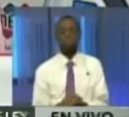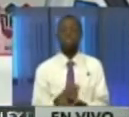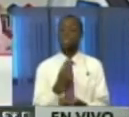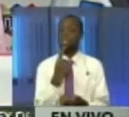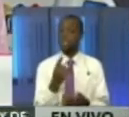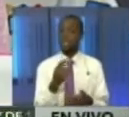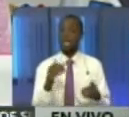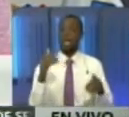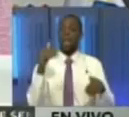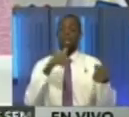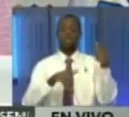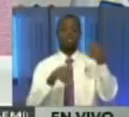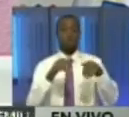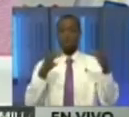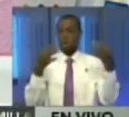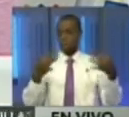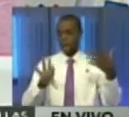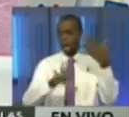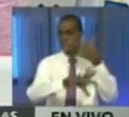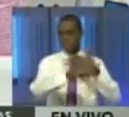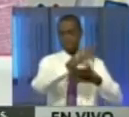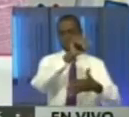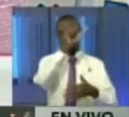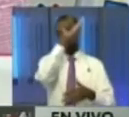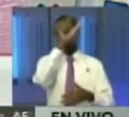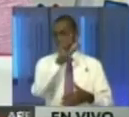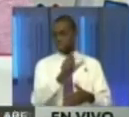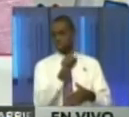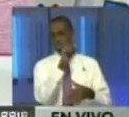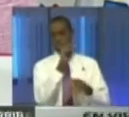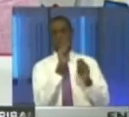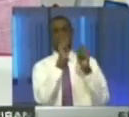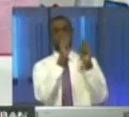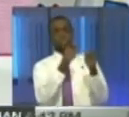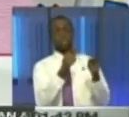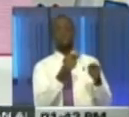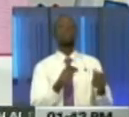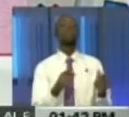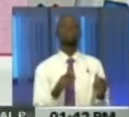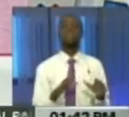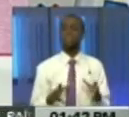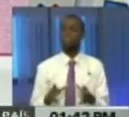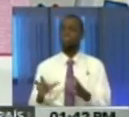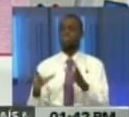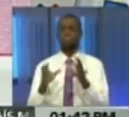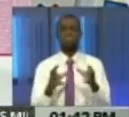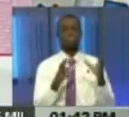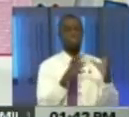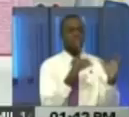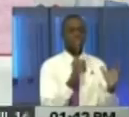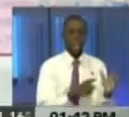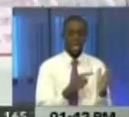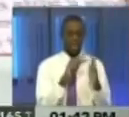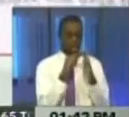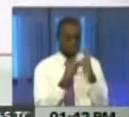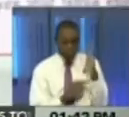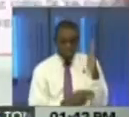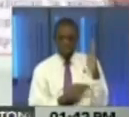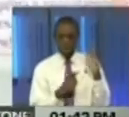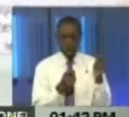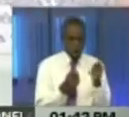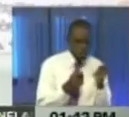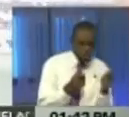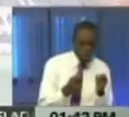elección de cargo público, el despliegue de la plataforma electoral lleva consigo una serie de controles y verificaciones